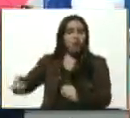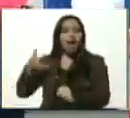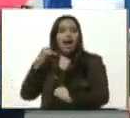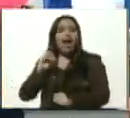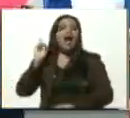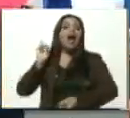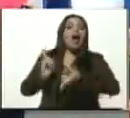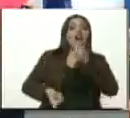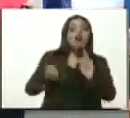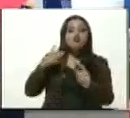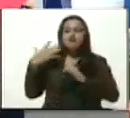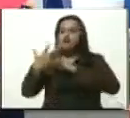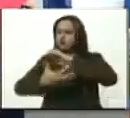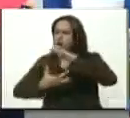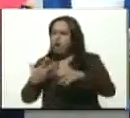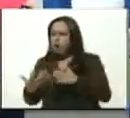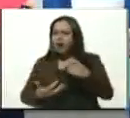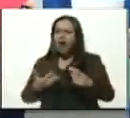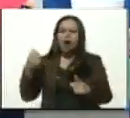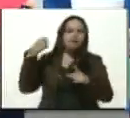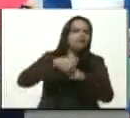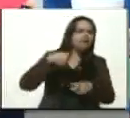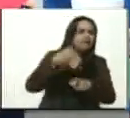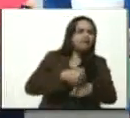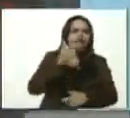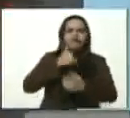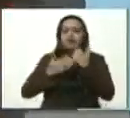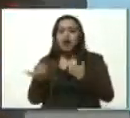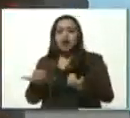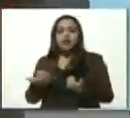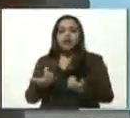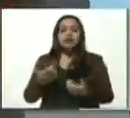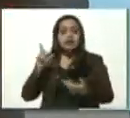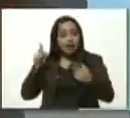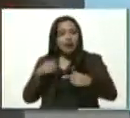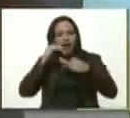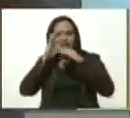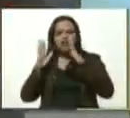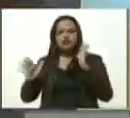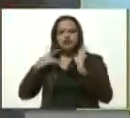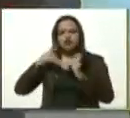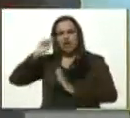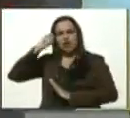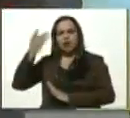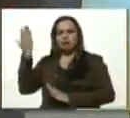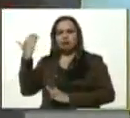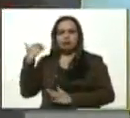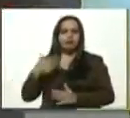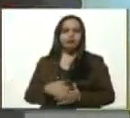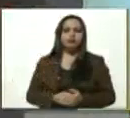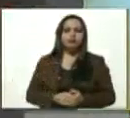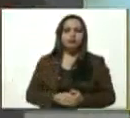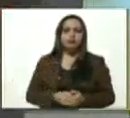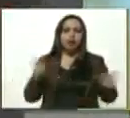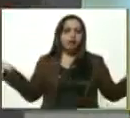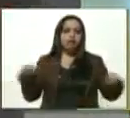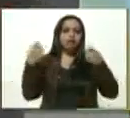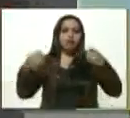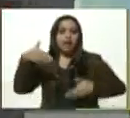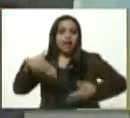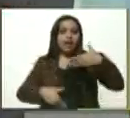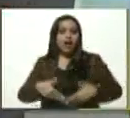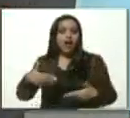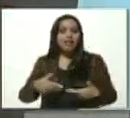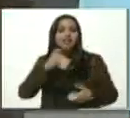hecho irregular, algún hecho de violencia, y me viene a la atención y recuerdo, por ejemplo, campañas electorales complicadas, por ejemplo, la de